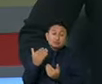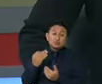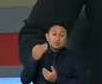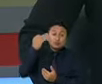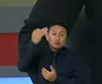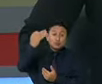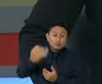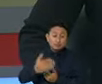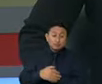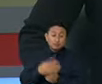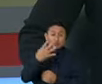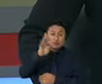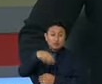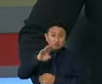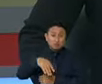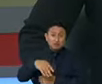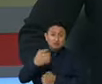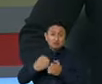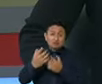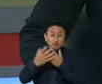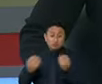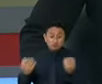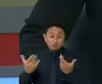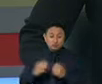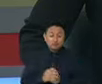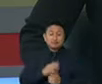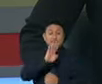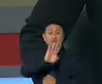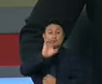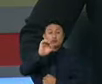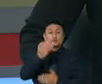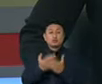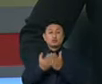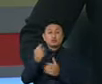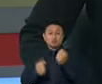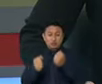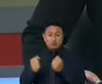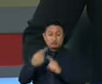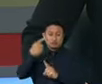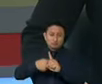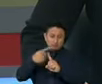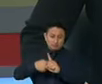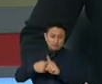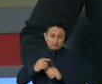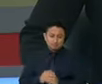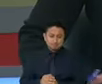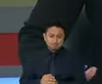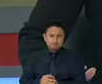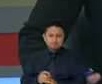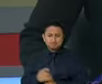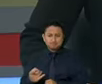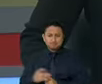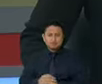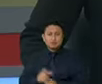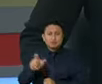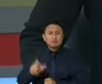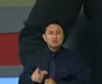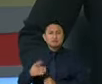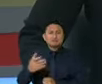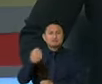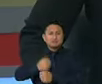los próximos 4 meses con el arrendamiento de 40 recolectores de basura. Mientras eso sucede, los obreros de